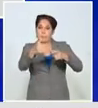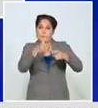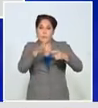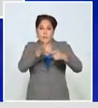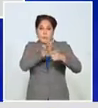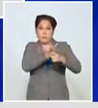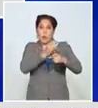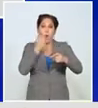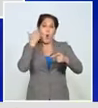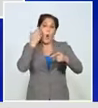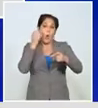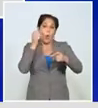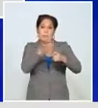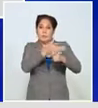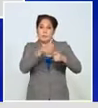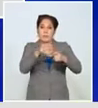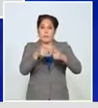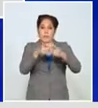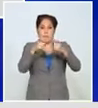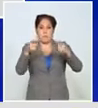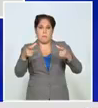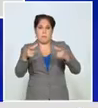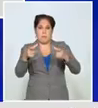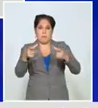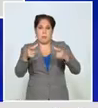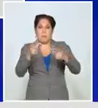tienen el mayor número de casos. El